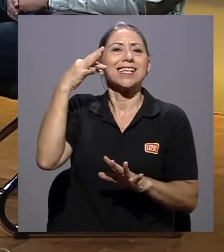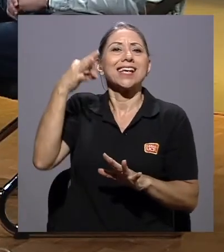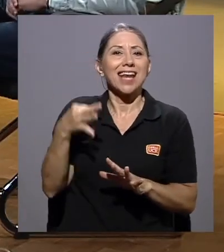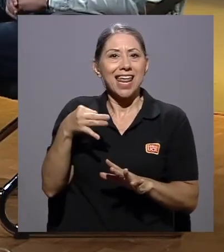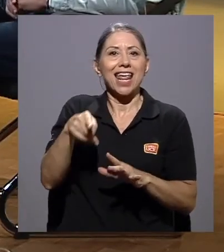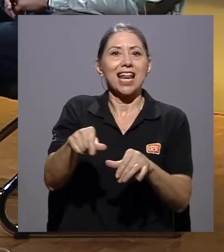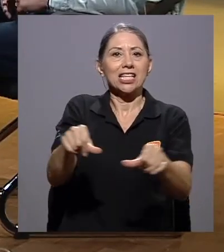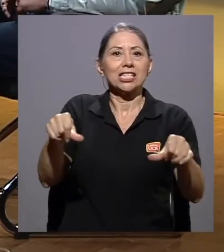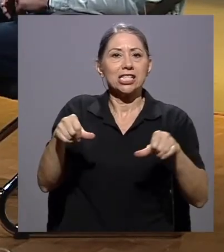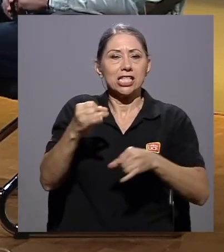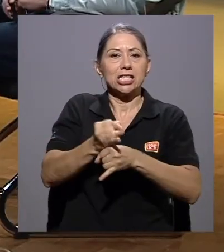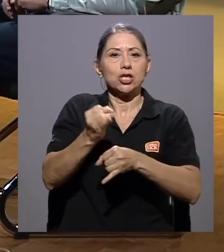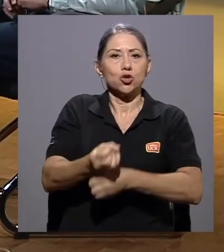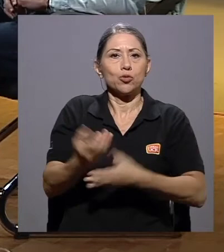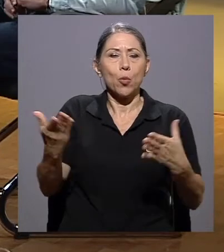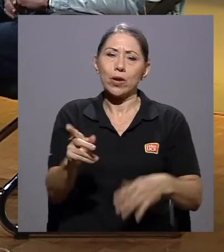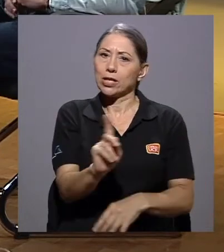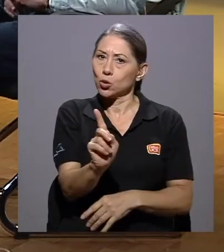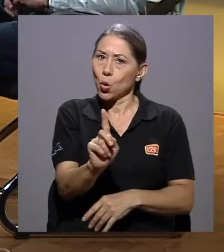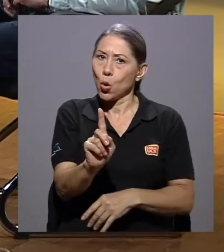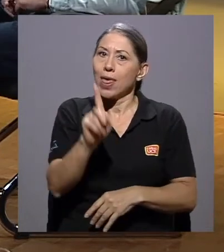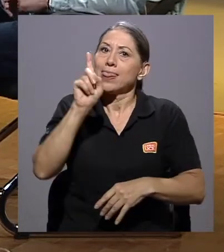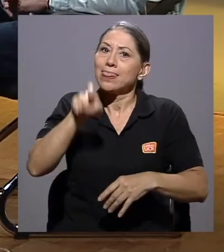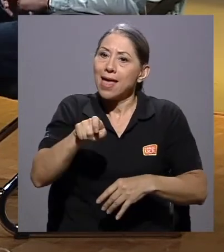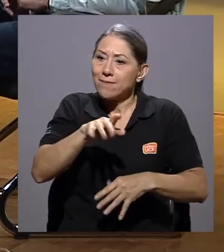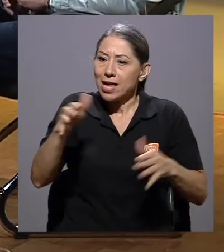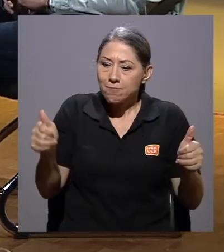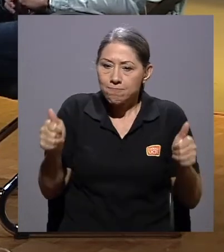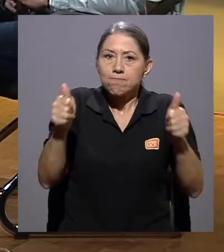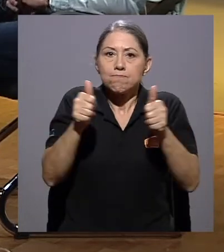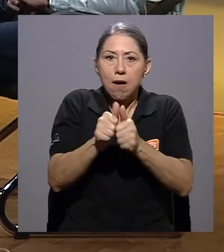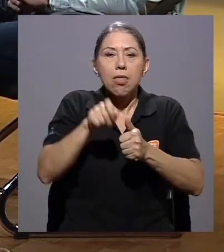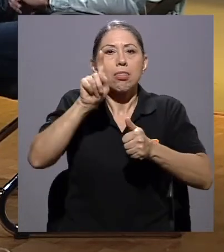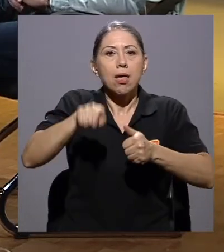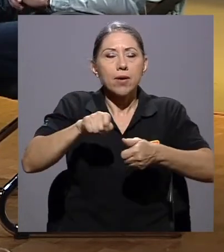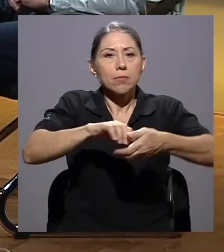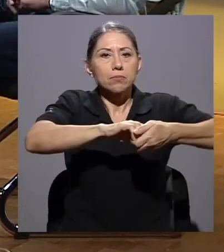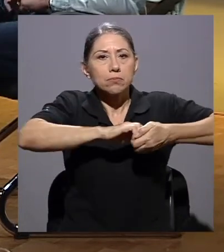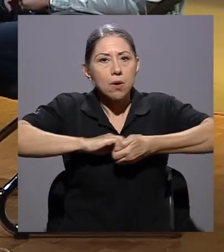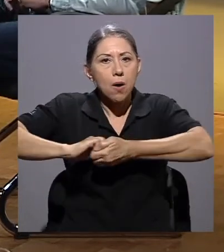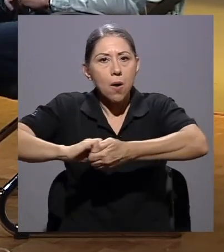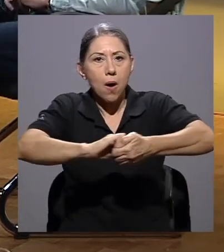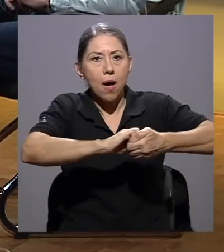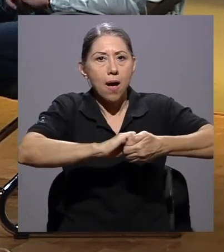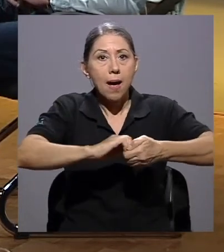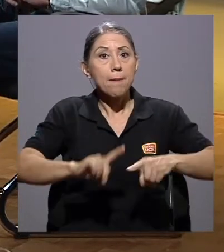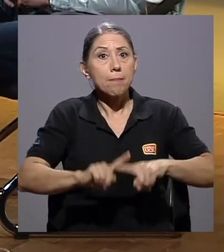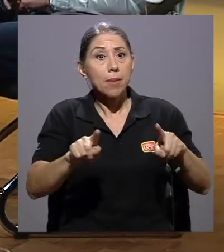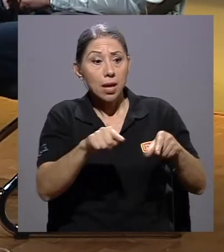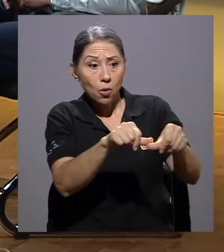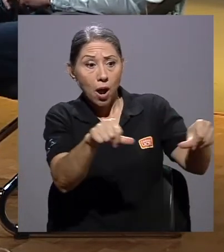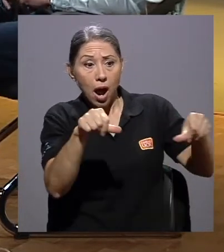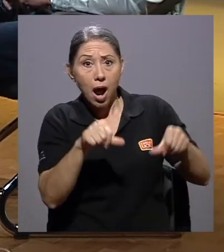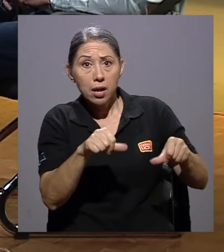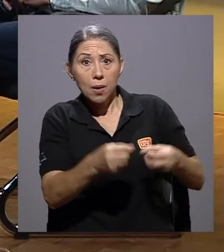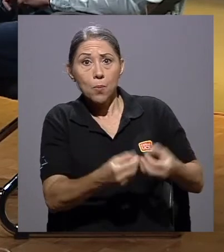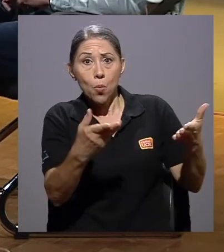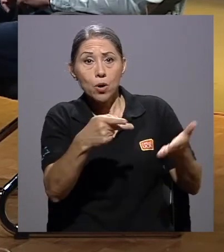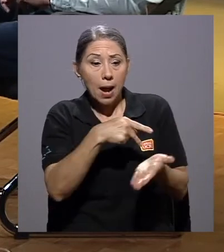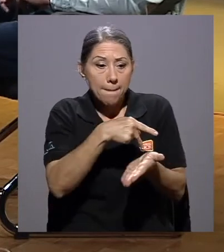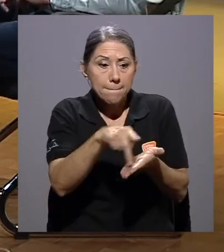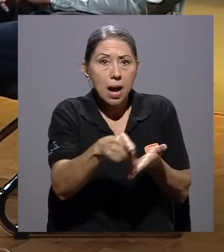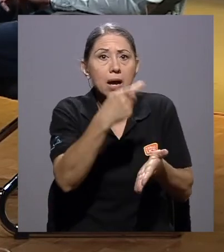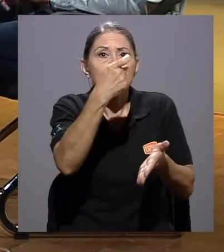Es decir, el esfuerzo es conjunto, el esfuerzo es solidario, pero entonces el sector público está pagando impuestos, paga